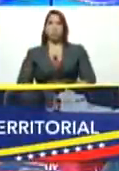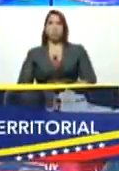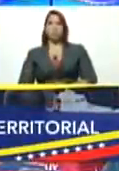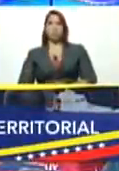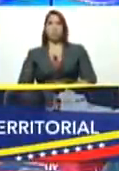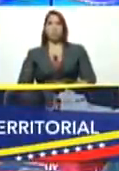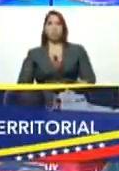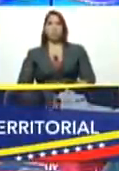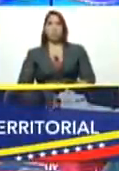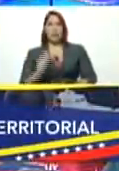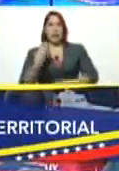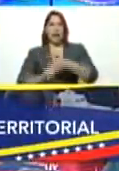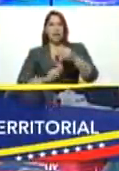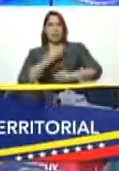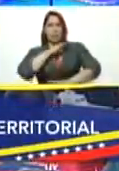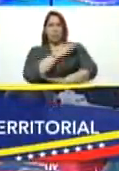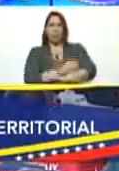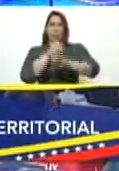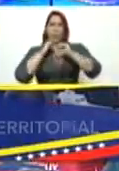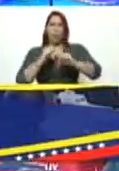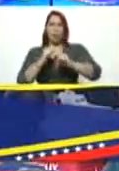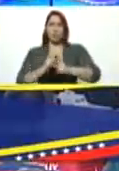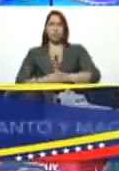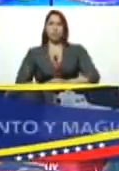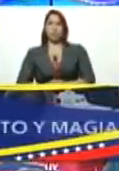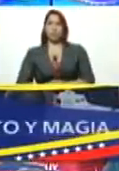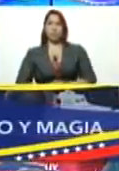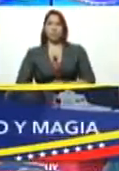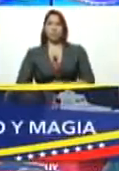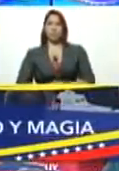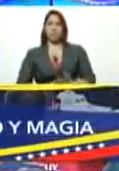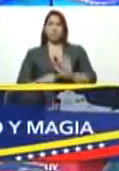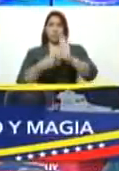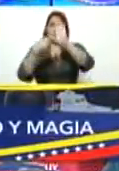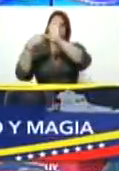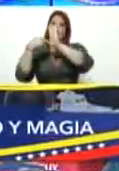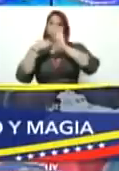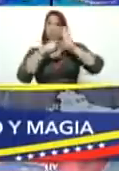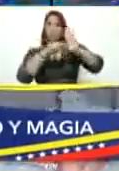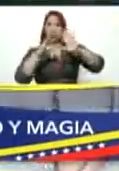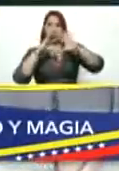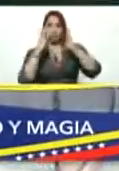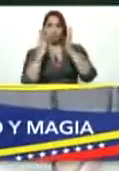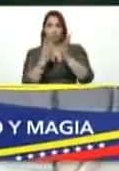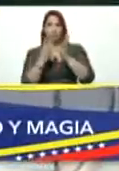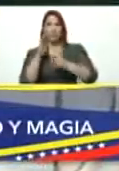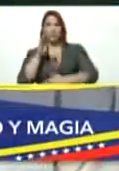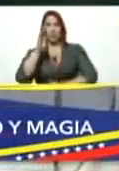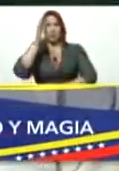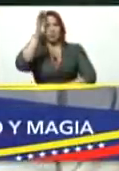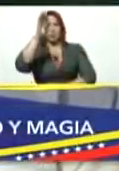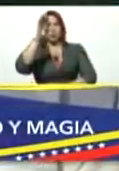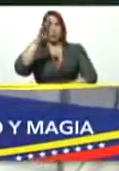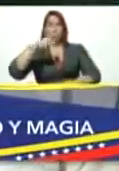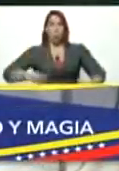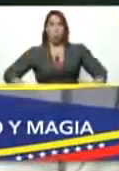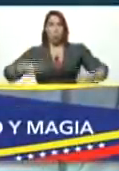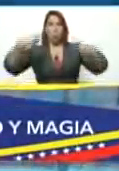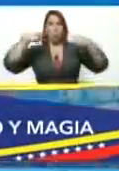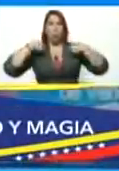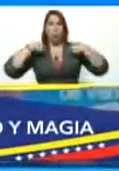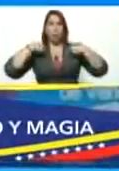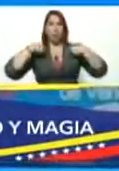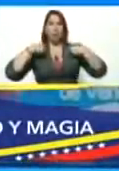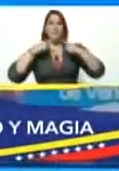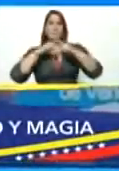nos hacemos invencibles y le demostramos al mundo que el futuro de la humanidad para